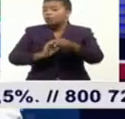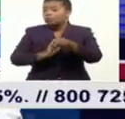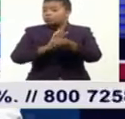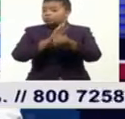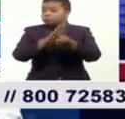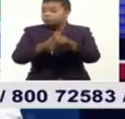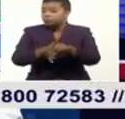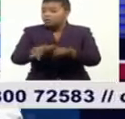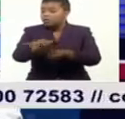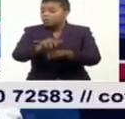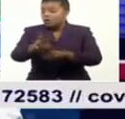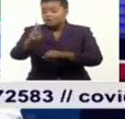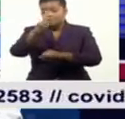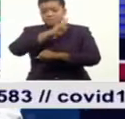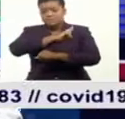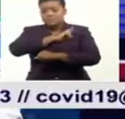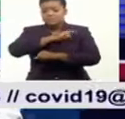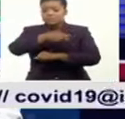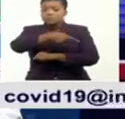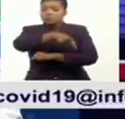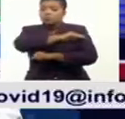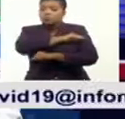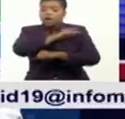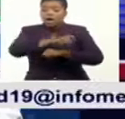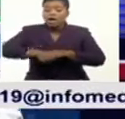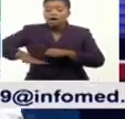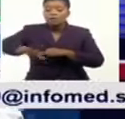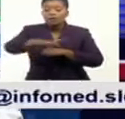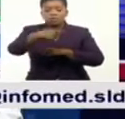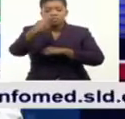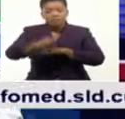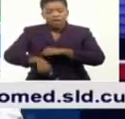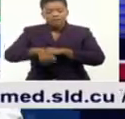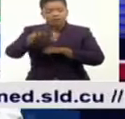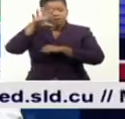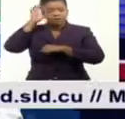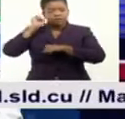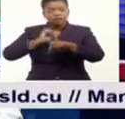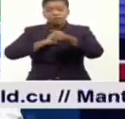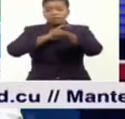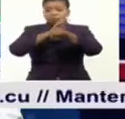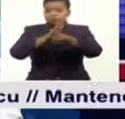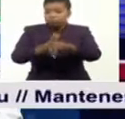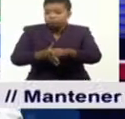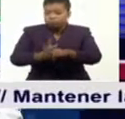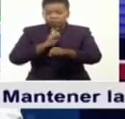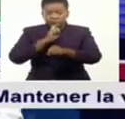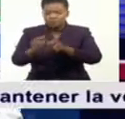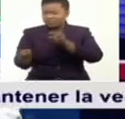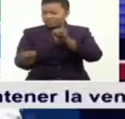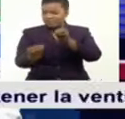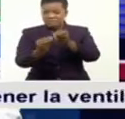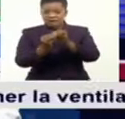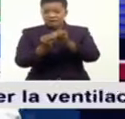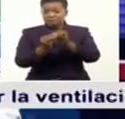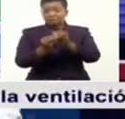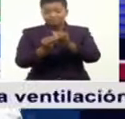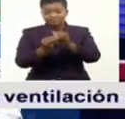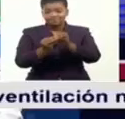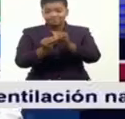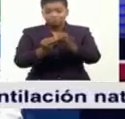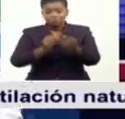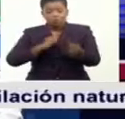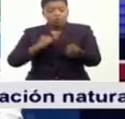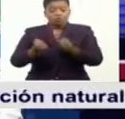mucha más responsabilidad por parte de todas las personas para evitar adquirirla, los